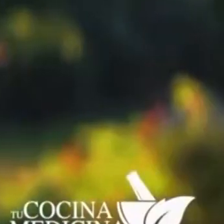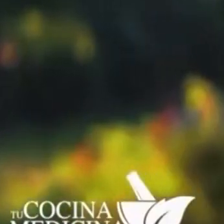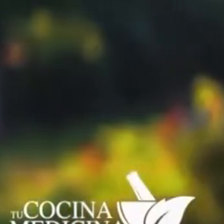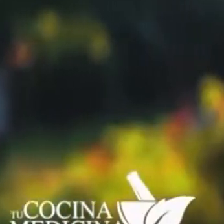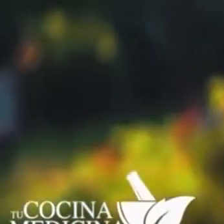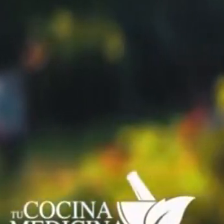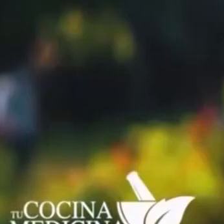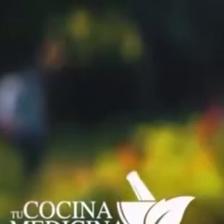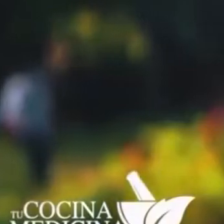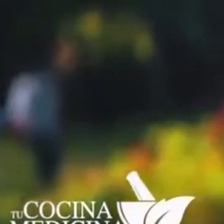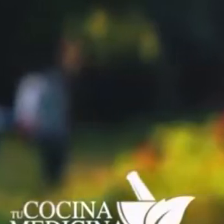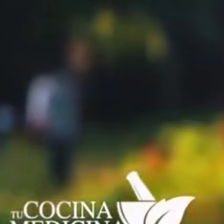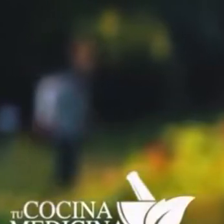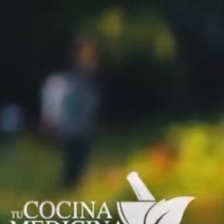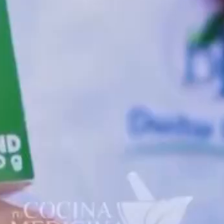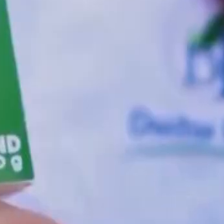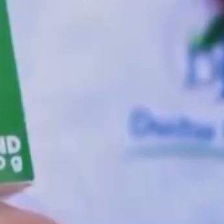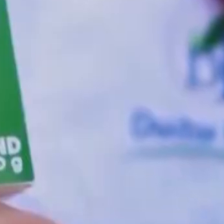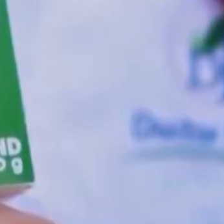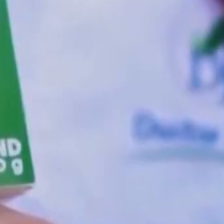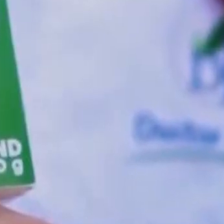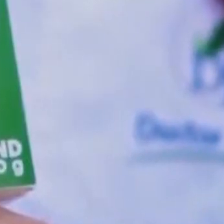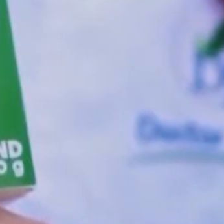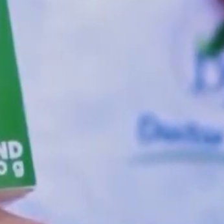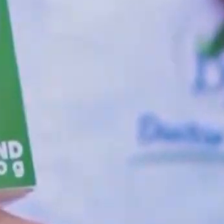Funcional es limpiar tu cuerpo.